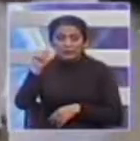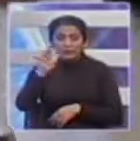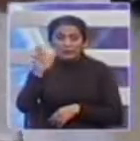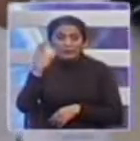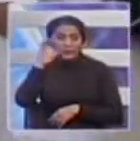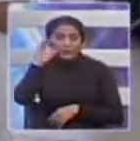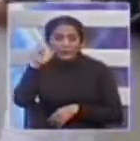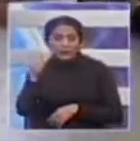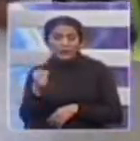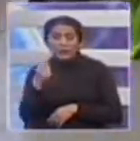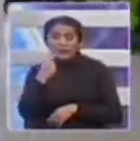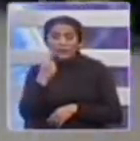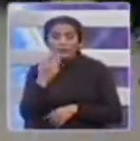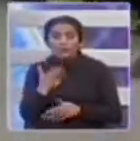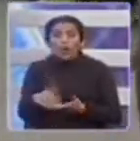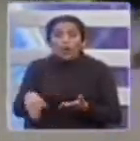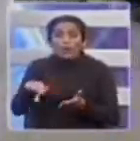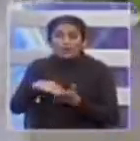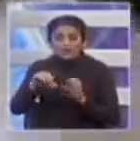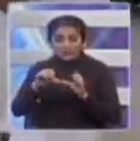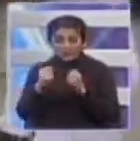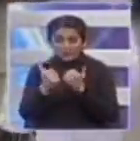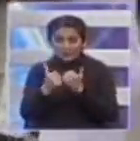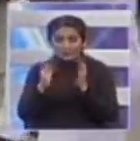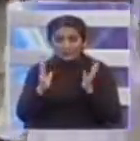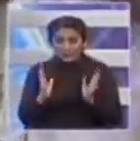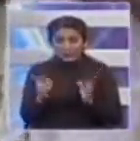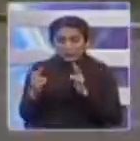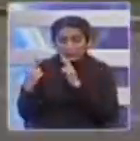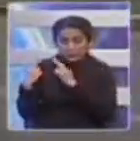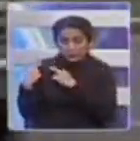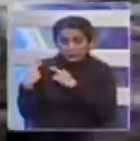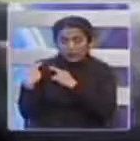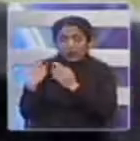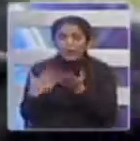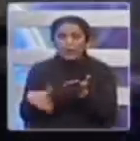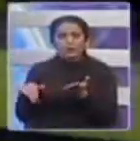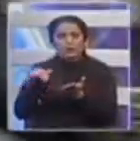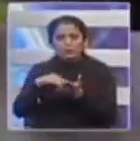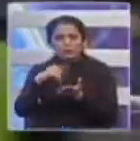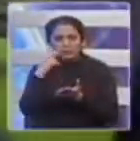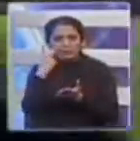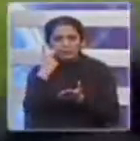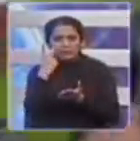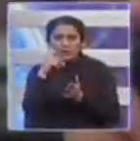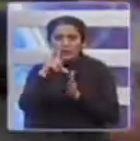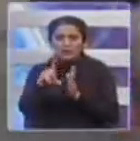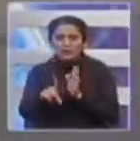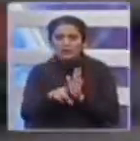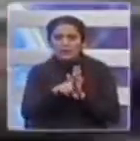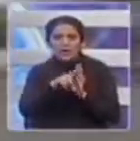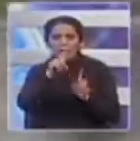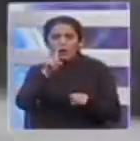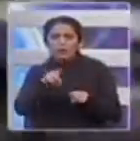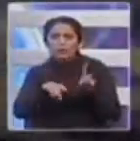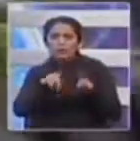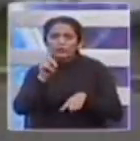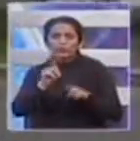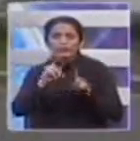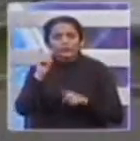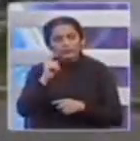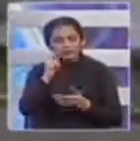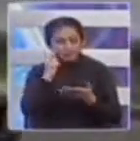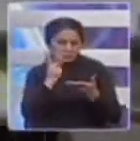llegar nuevamente a la Asamblea Nacional podría darse paso a la revisión de algunas leyes que actualmente por la época electoral están en debate,